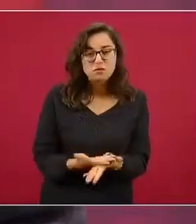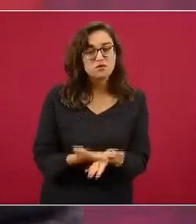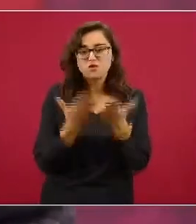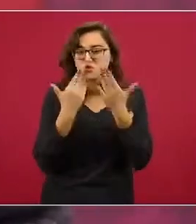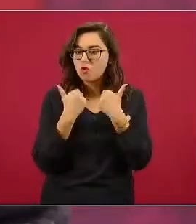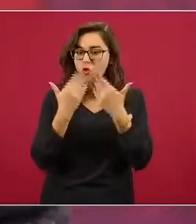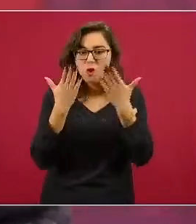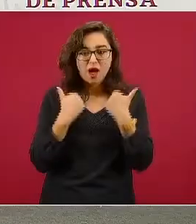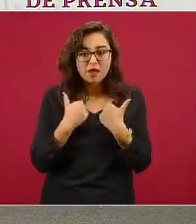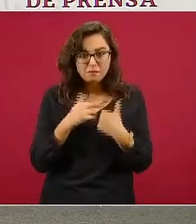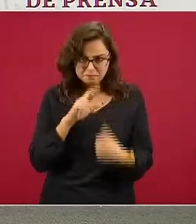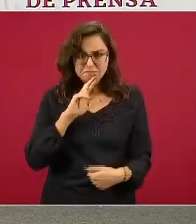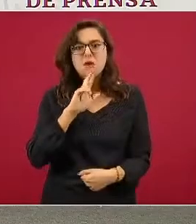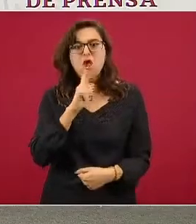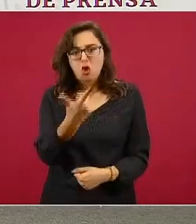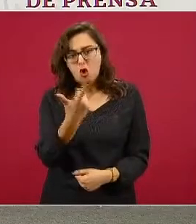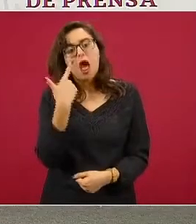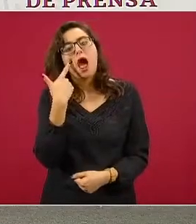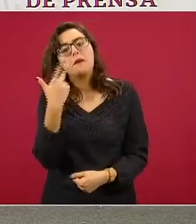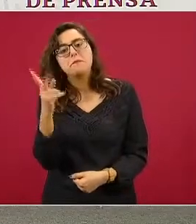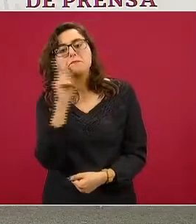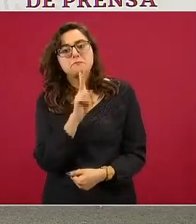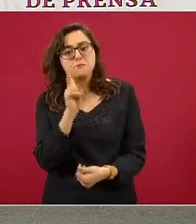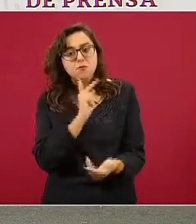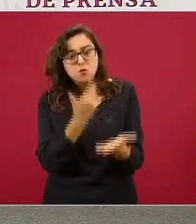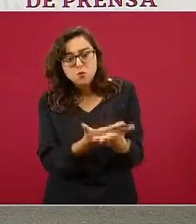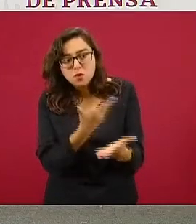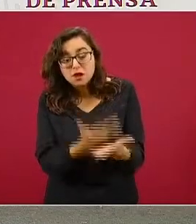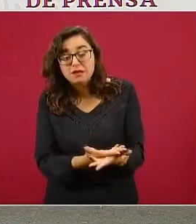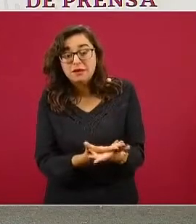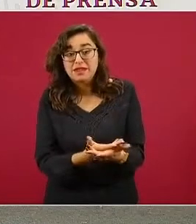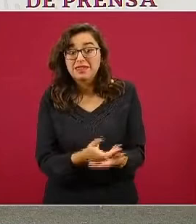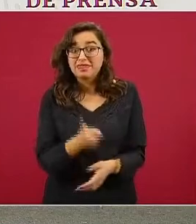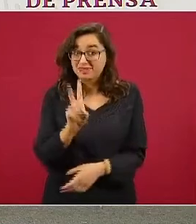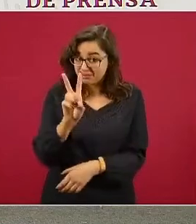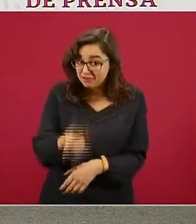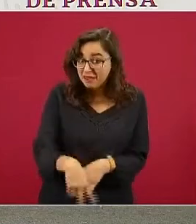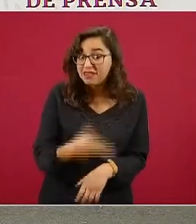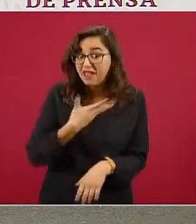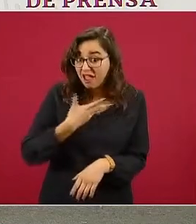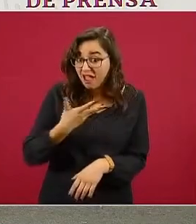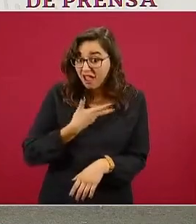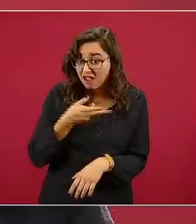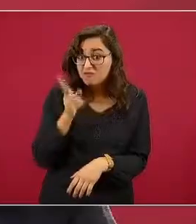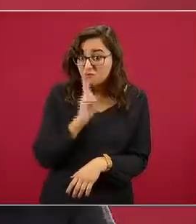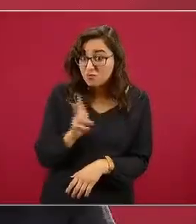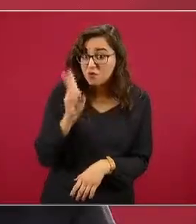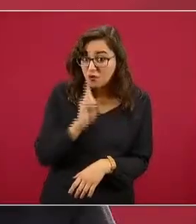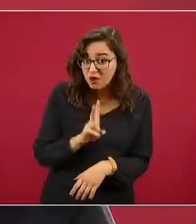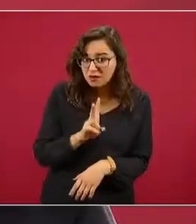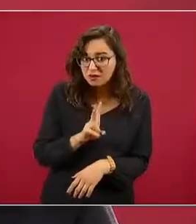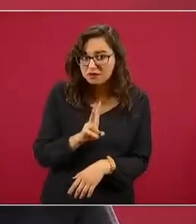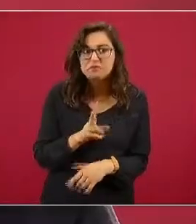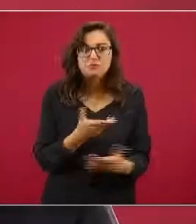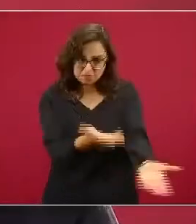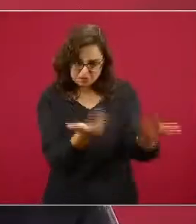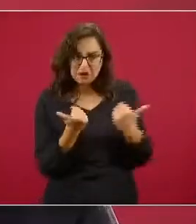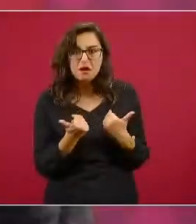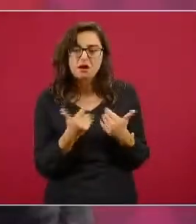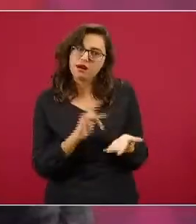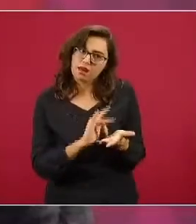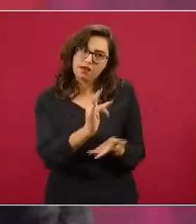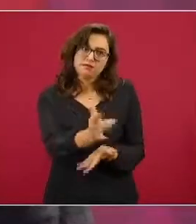presente la evidencia científica. Realmente, si existiera esa evidencia científica sólida, se agradecería